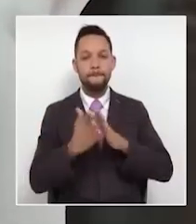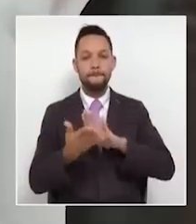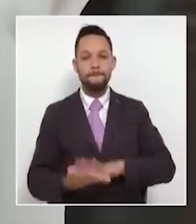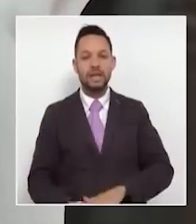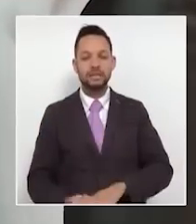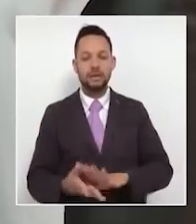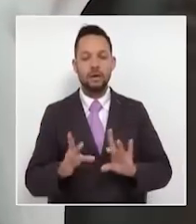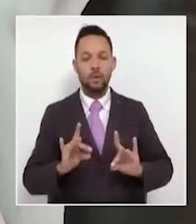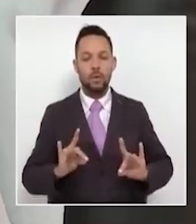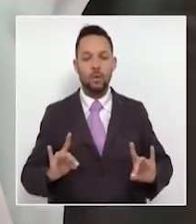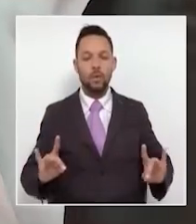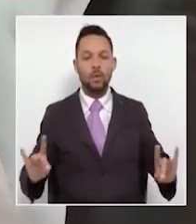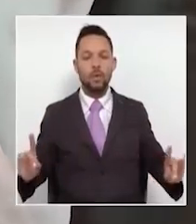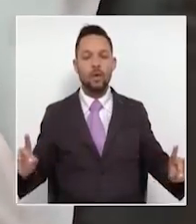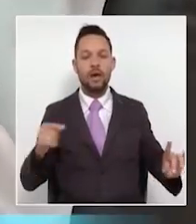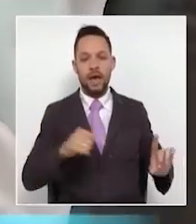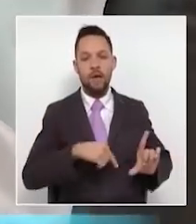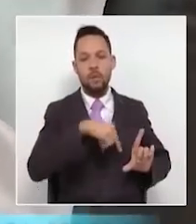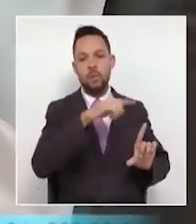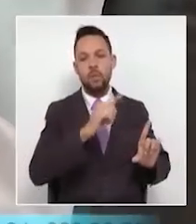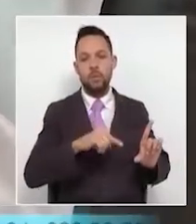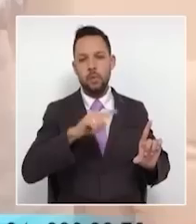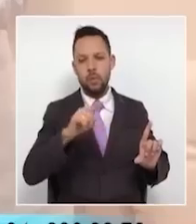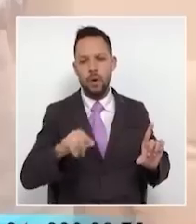ahí están pasando las ondas